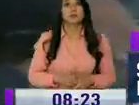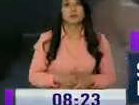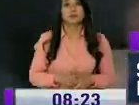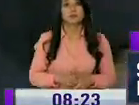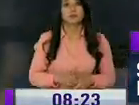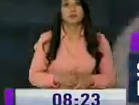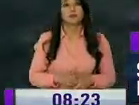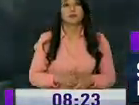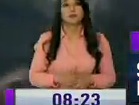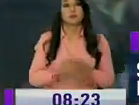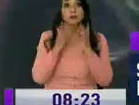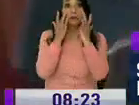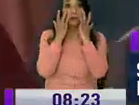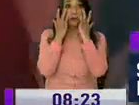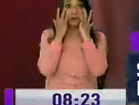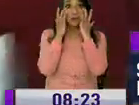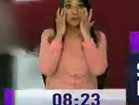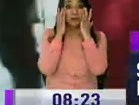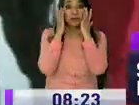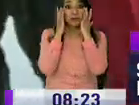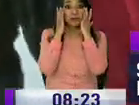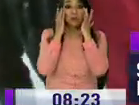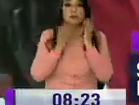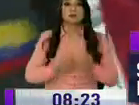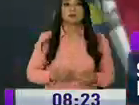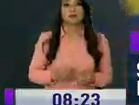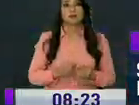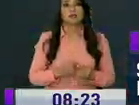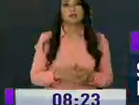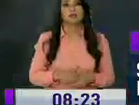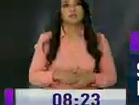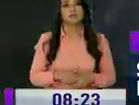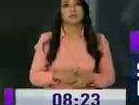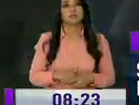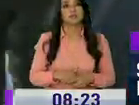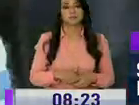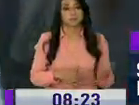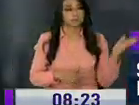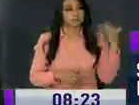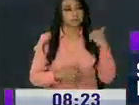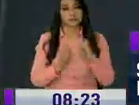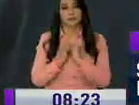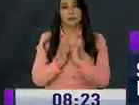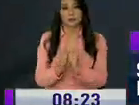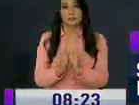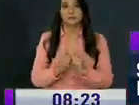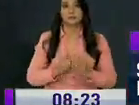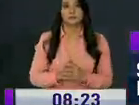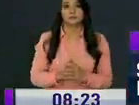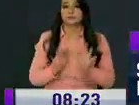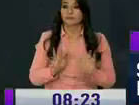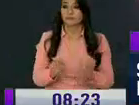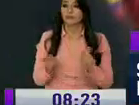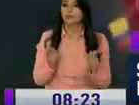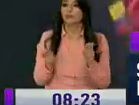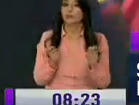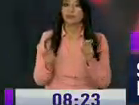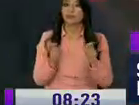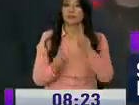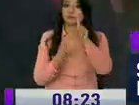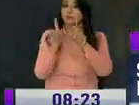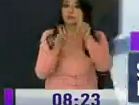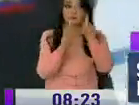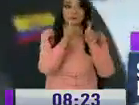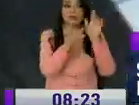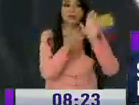Bueno, vamos a ver acá si es que podemos hablar. También invitamos a la comisaria para que nos pueda acompañar. Es parte del operativo, estamos ejemplificando